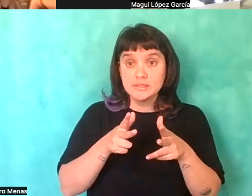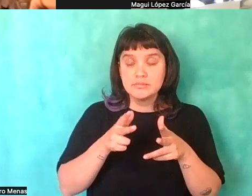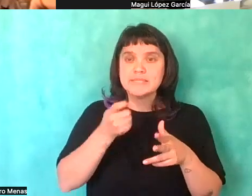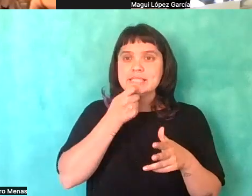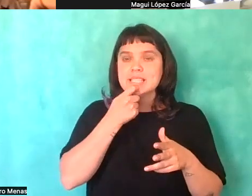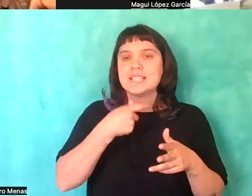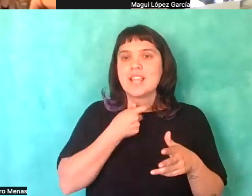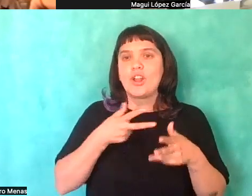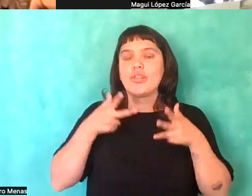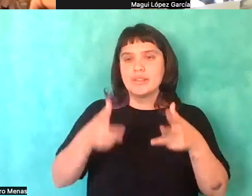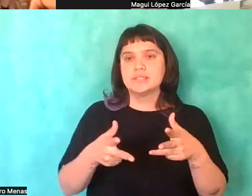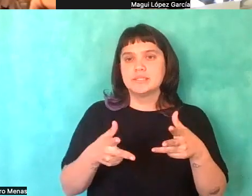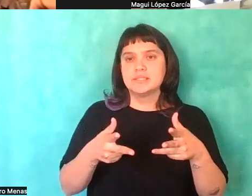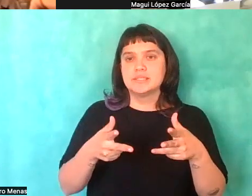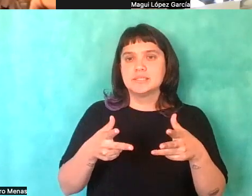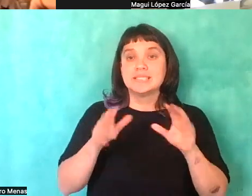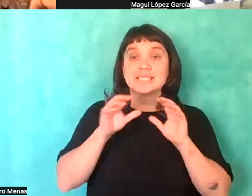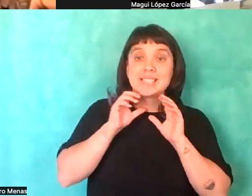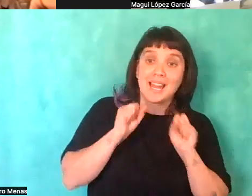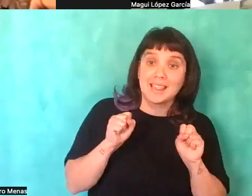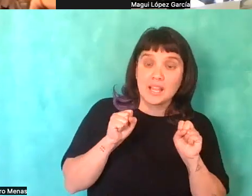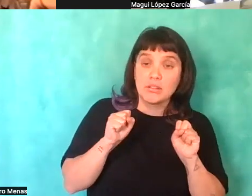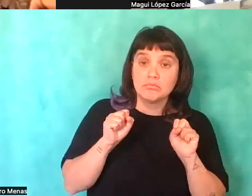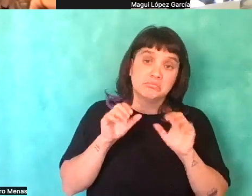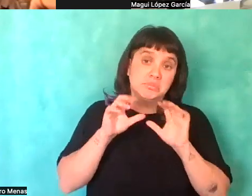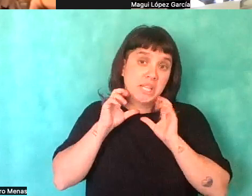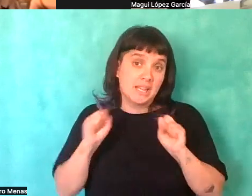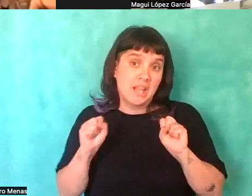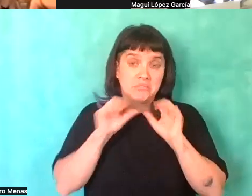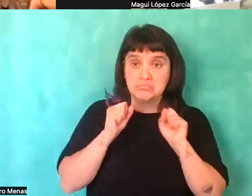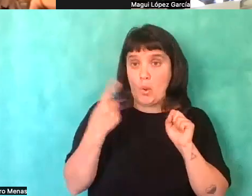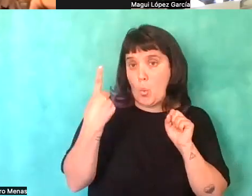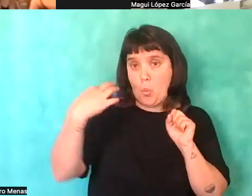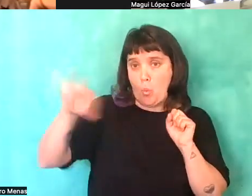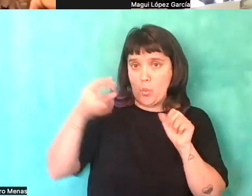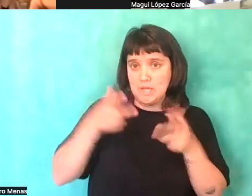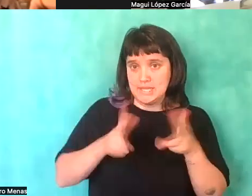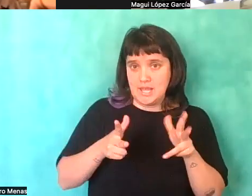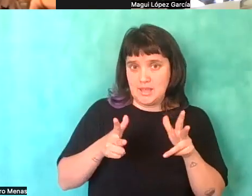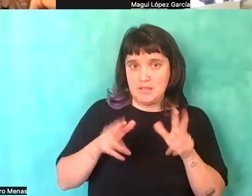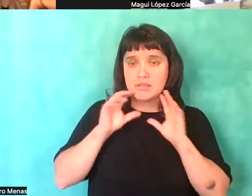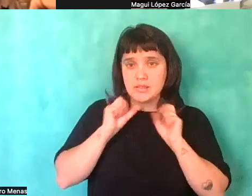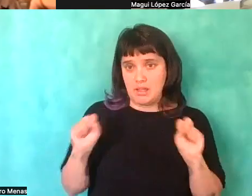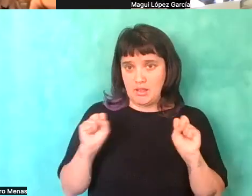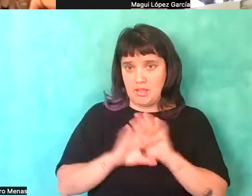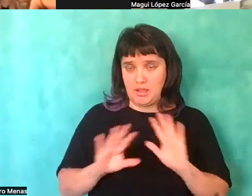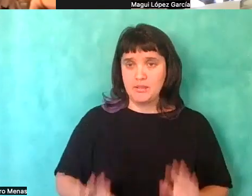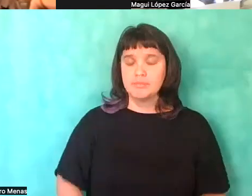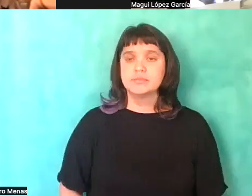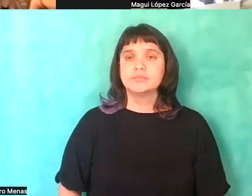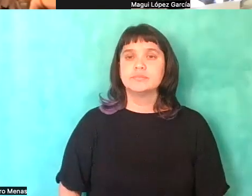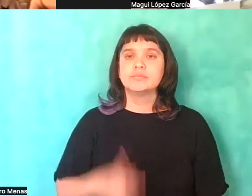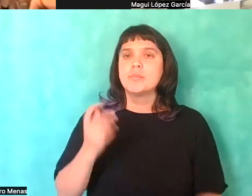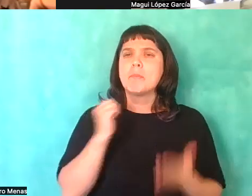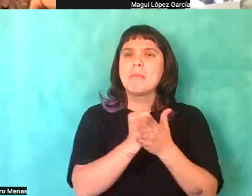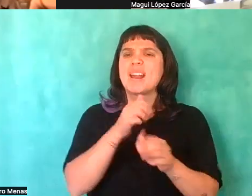decir secretario, secretaria, ¿sí? Es una única seña, ¿sí? Es esta seña. ¿Sí? No hay marca de género